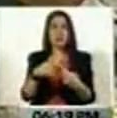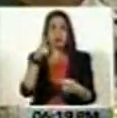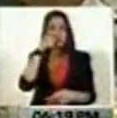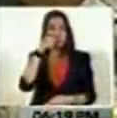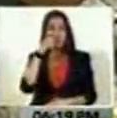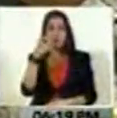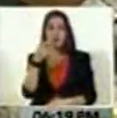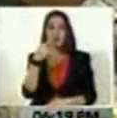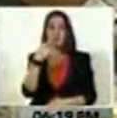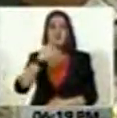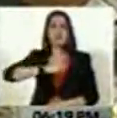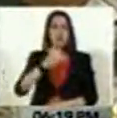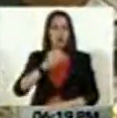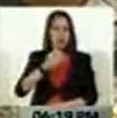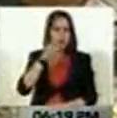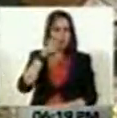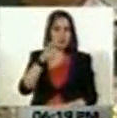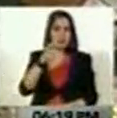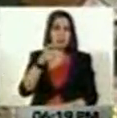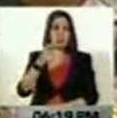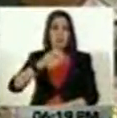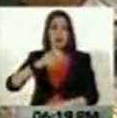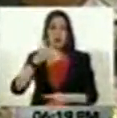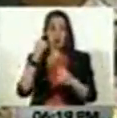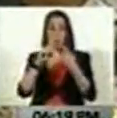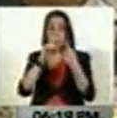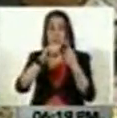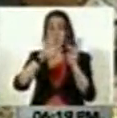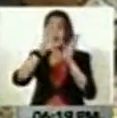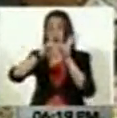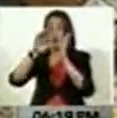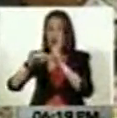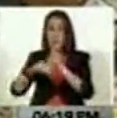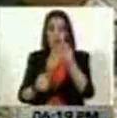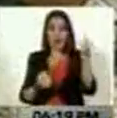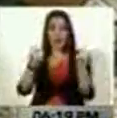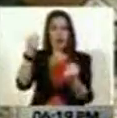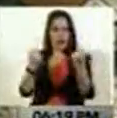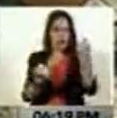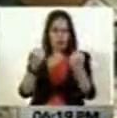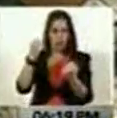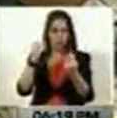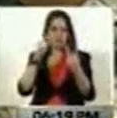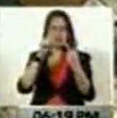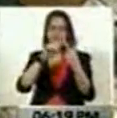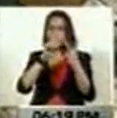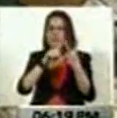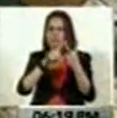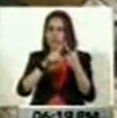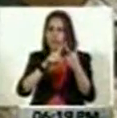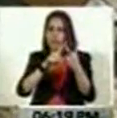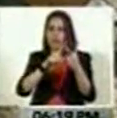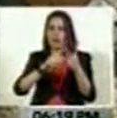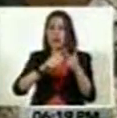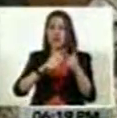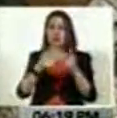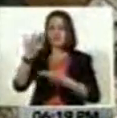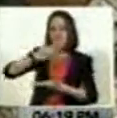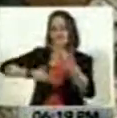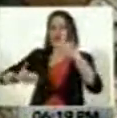Observatorio Venezolano de Seguridad son el delito de hurto y robo de vehículos y posteriormente, por supuesto, la